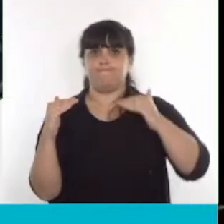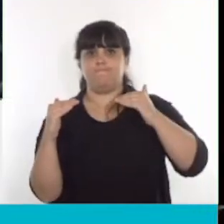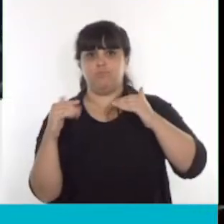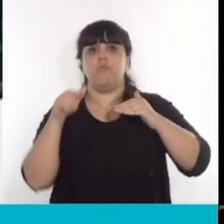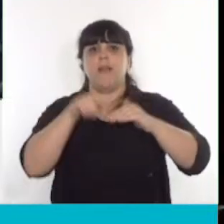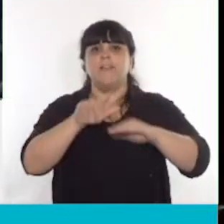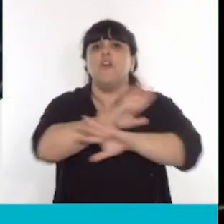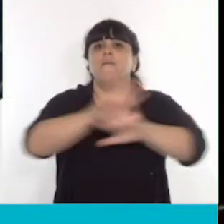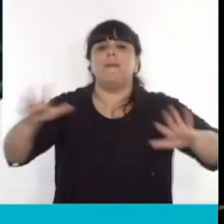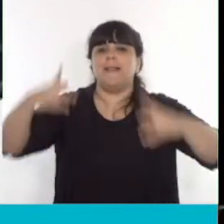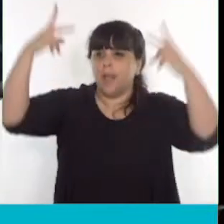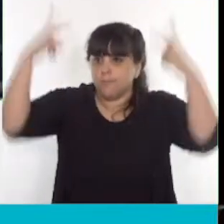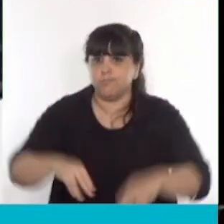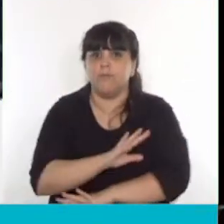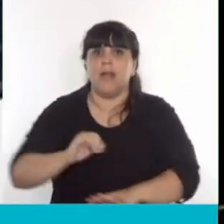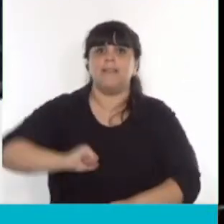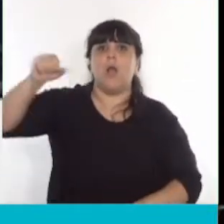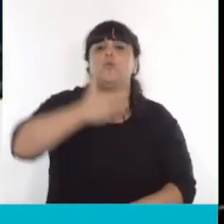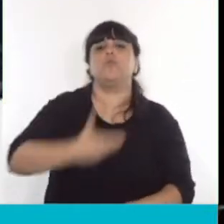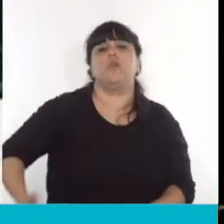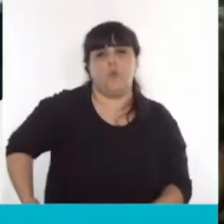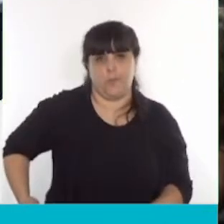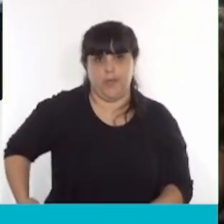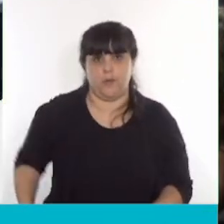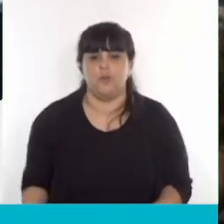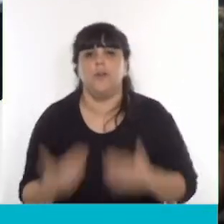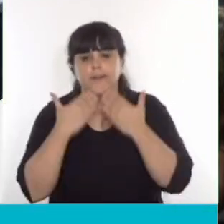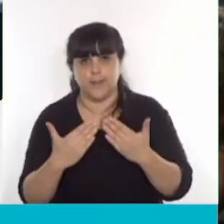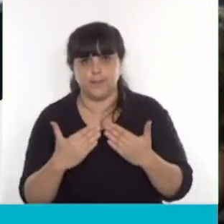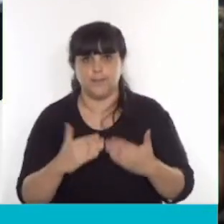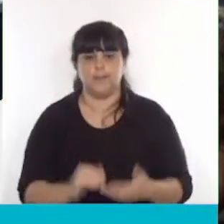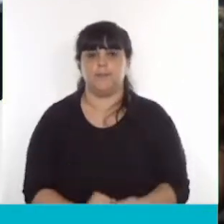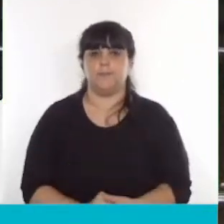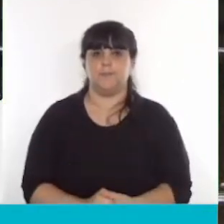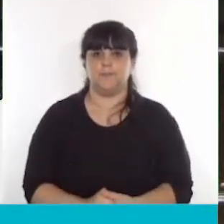al plan de ajuste de este gobierno. Muchas gracias. Muchas gracias, señora diputada. Tiene la palabra